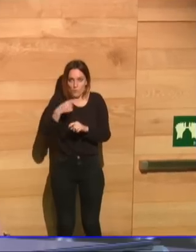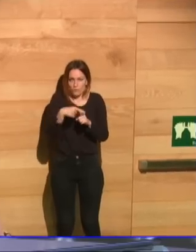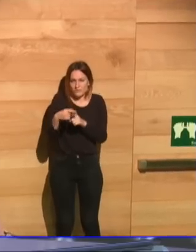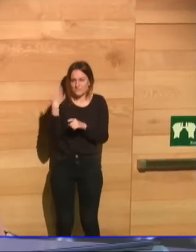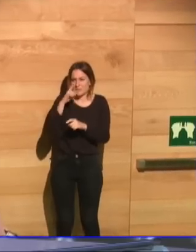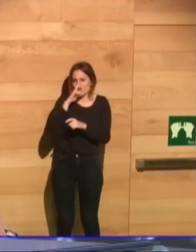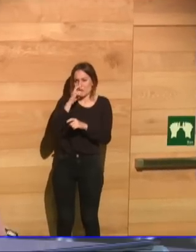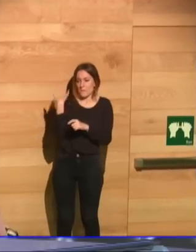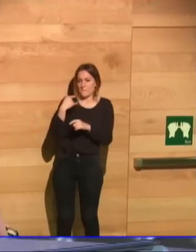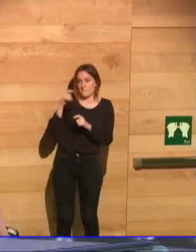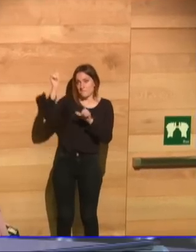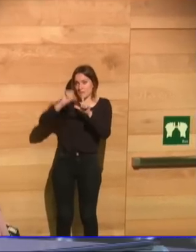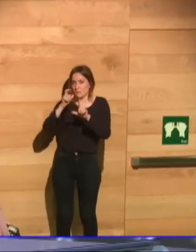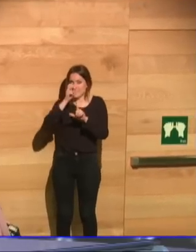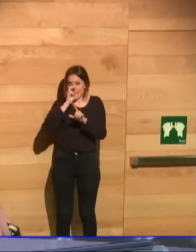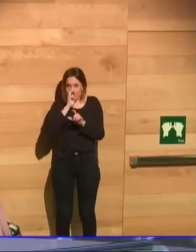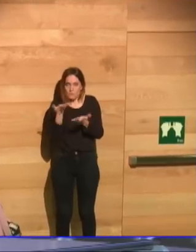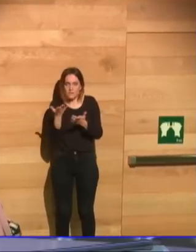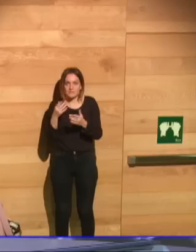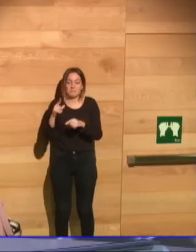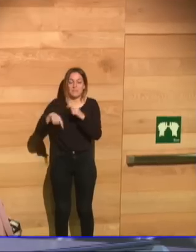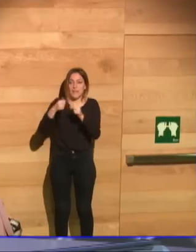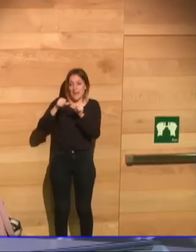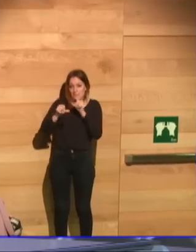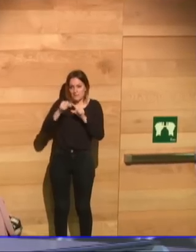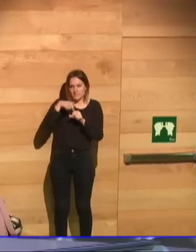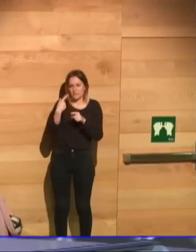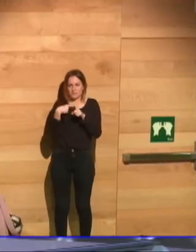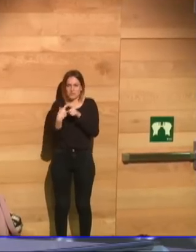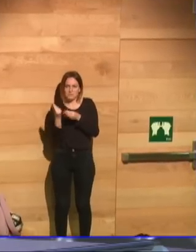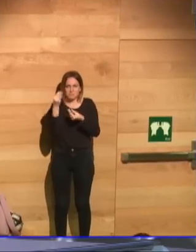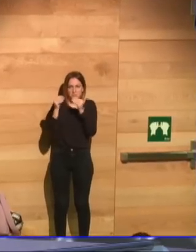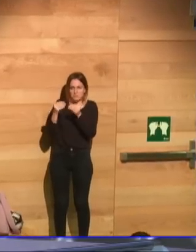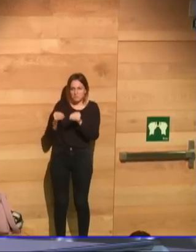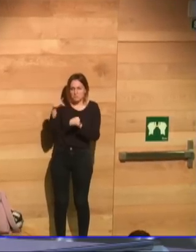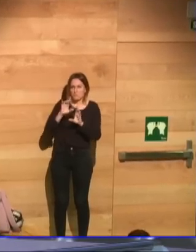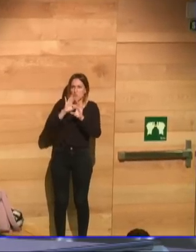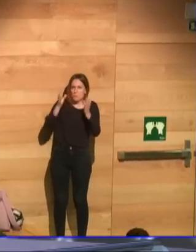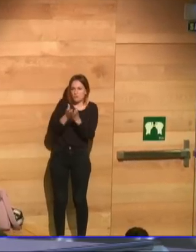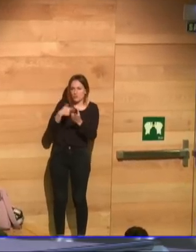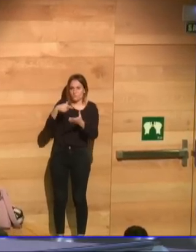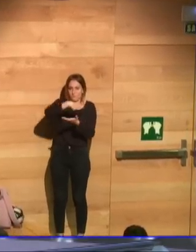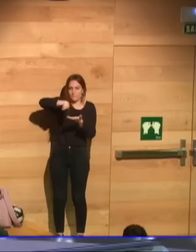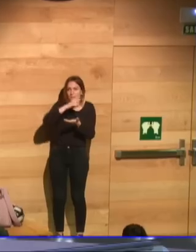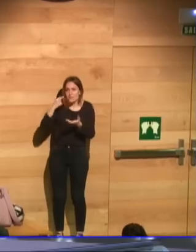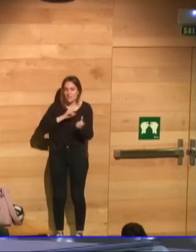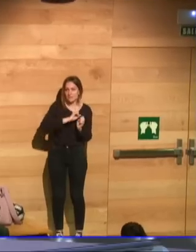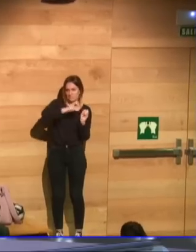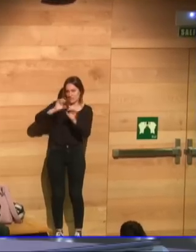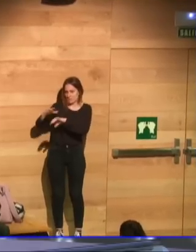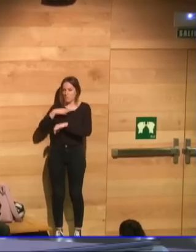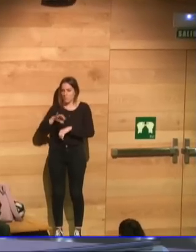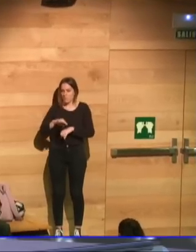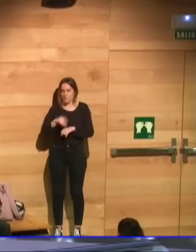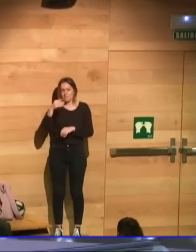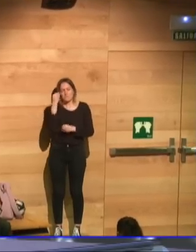las viejas películas de gángsters y con eso pues va componiendo un personaje, un mundo en el que se tiran tartas. Y además decide que sería buena idea